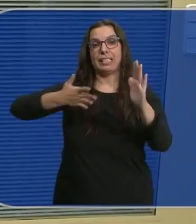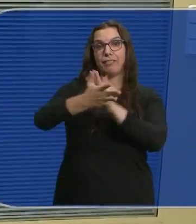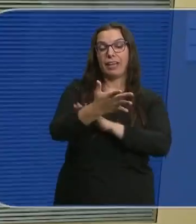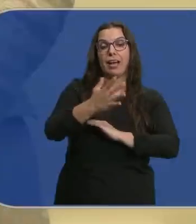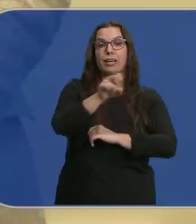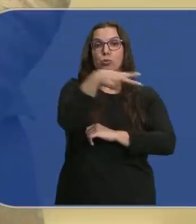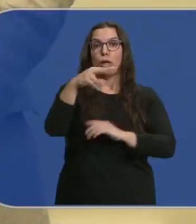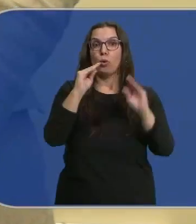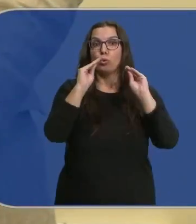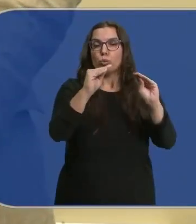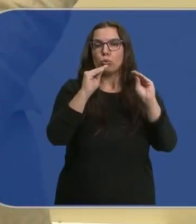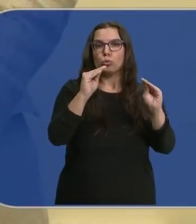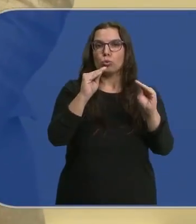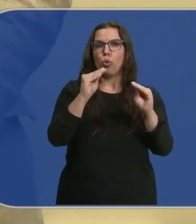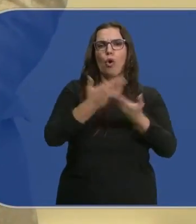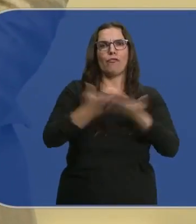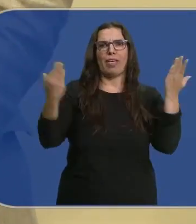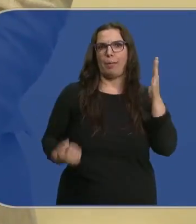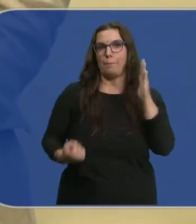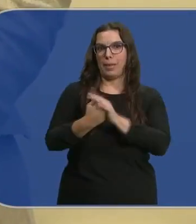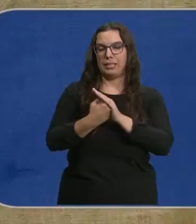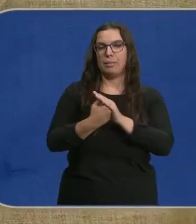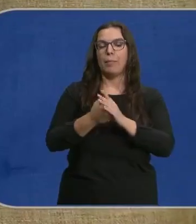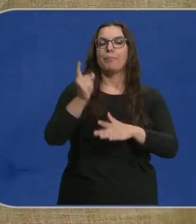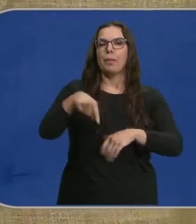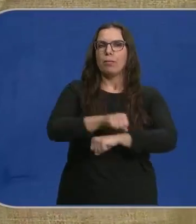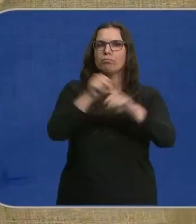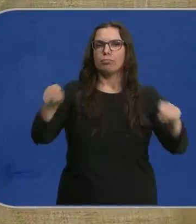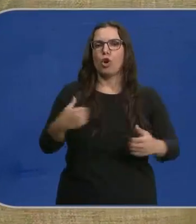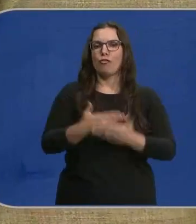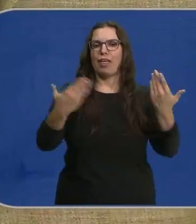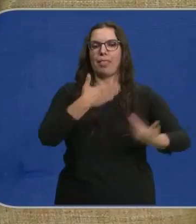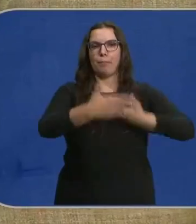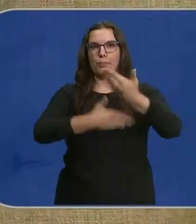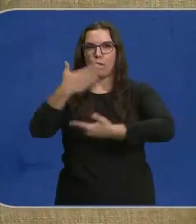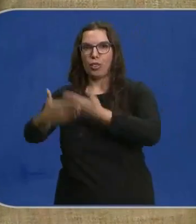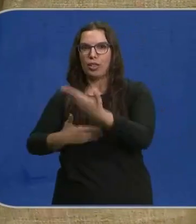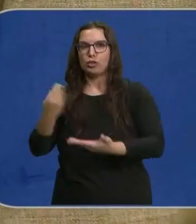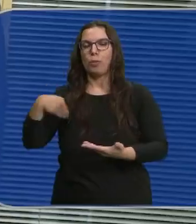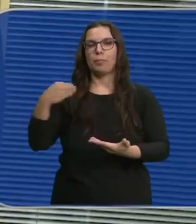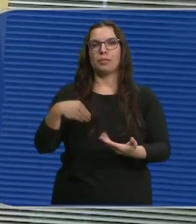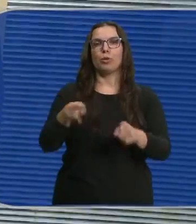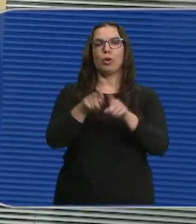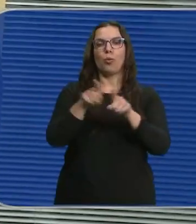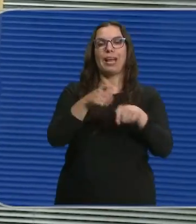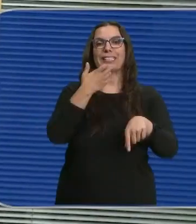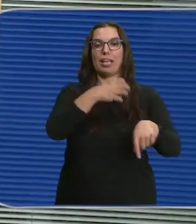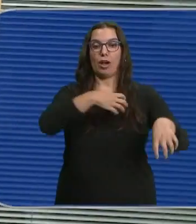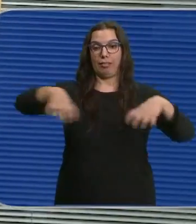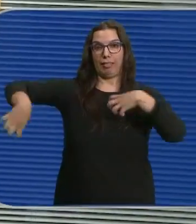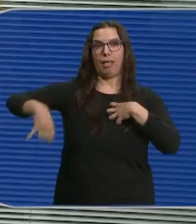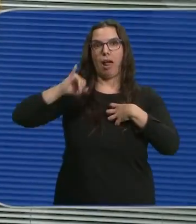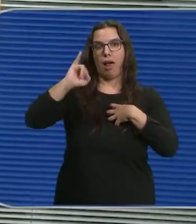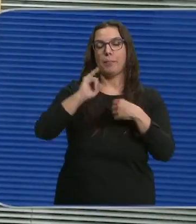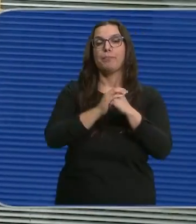del centro tienen una máxima fiabilidad. Refuerza también la confianza en el proceso para quien recibe un órgano en un